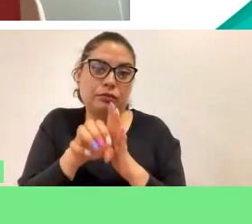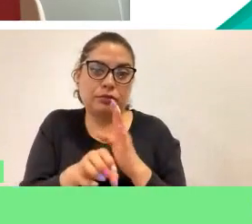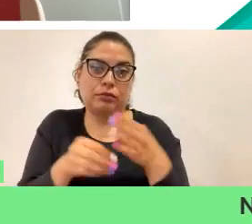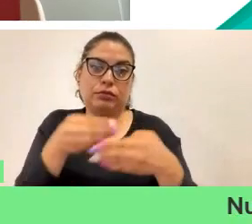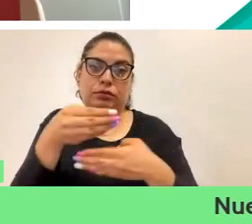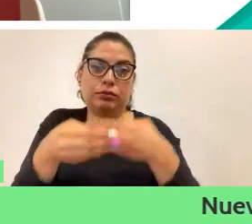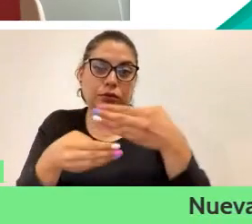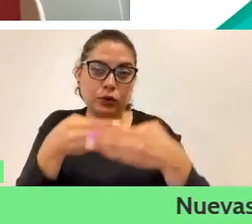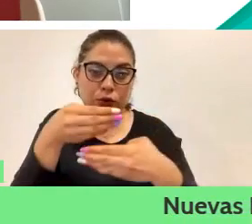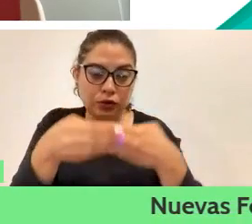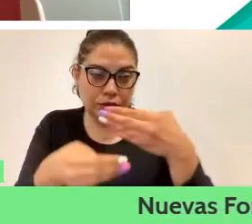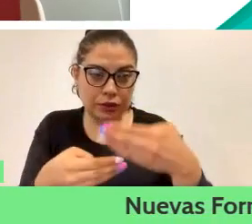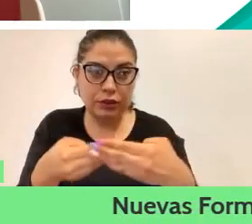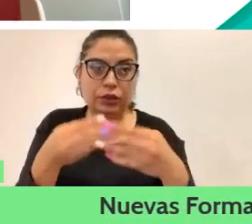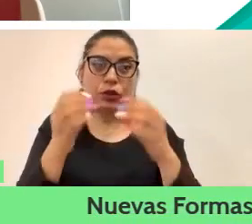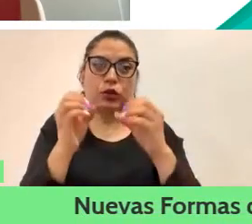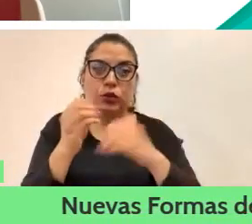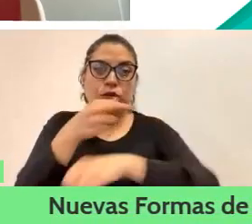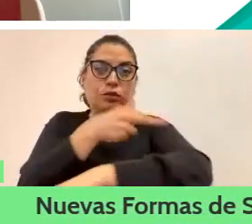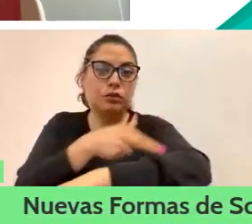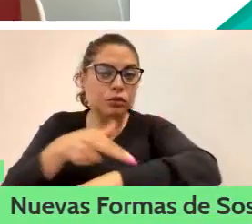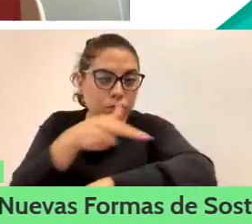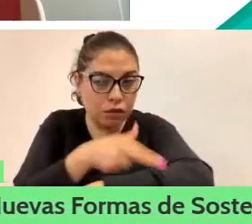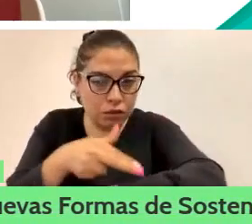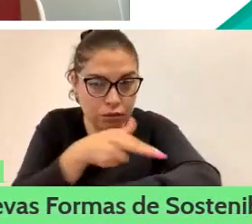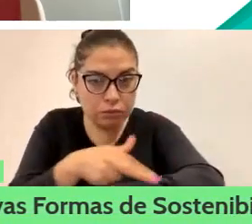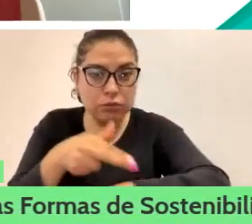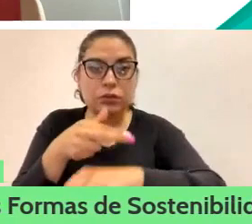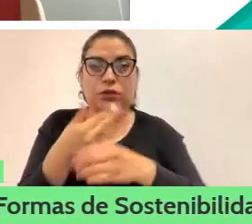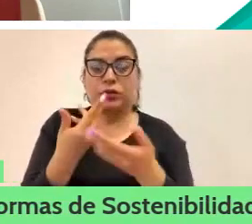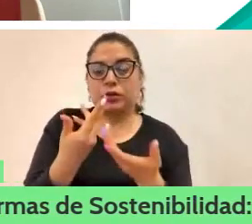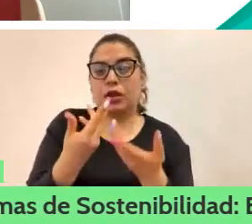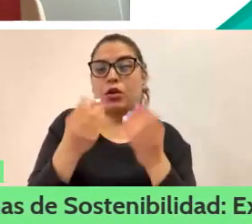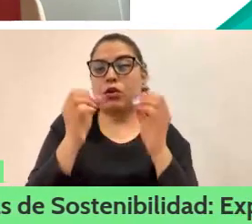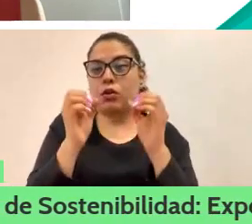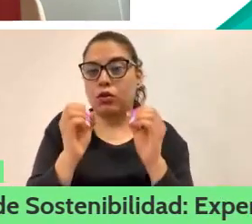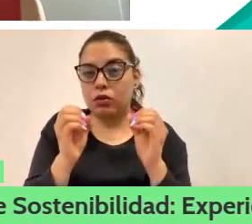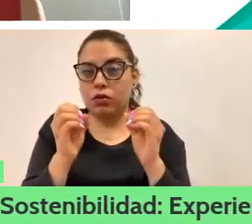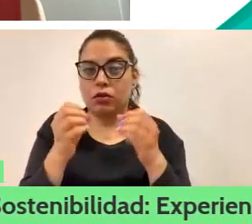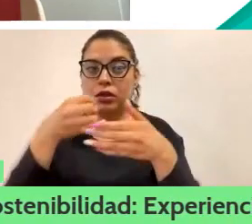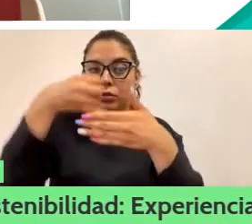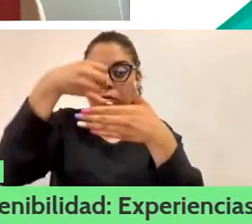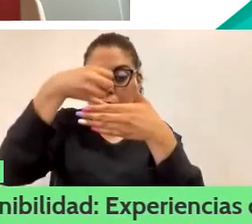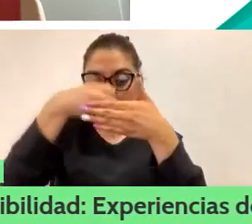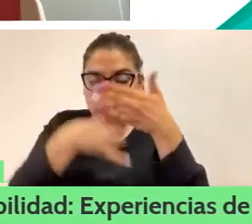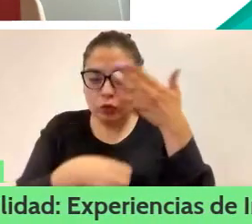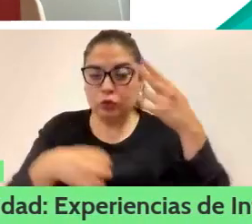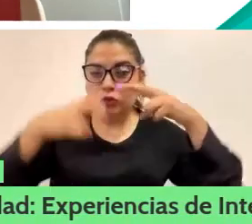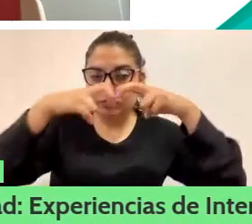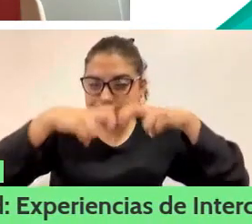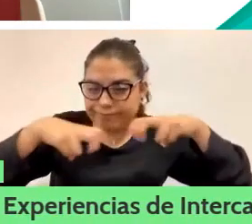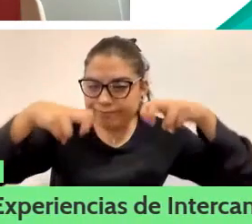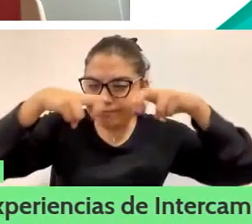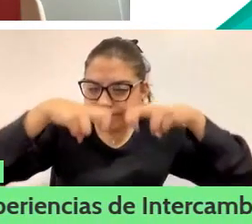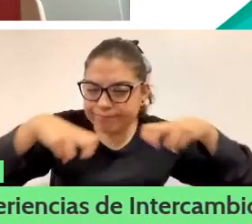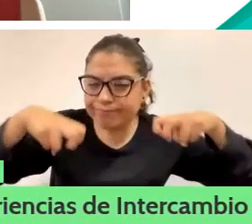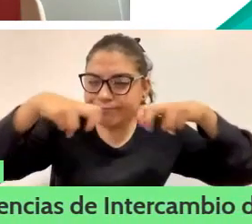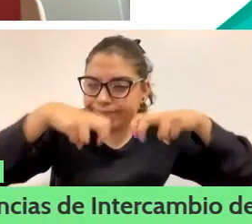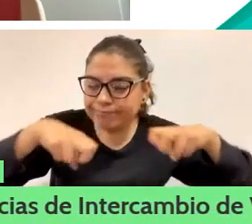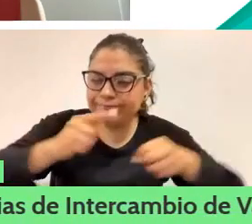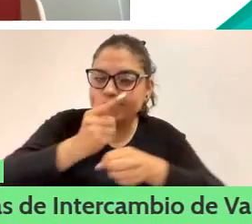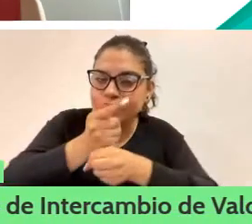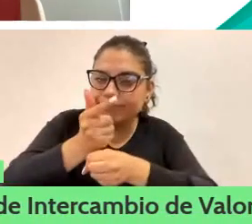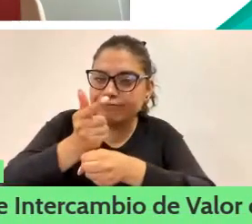procedimiento, o lo que decía Elena, de buscar y mirar, bucear internamente y decir, bueno, ¿para qué somos buenos? ¿Cuál es nuestra